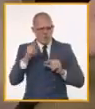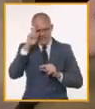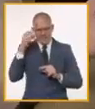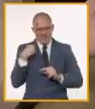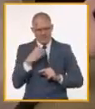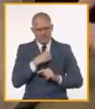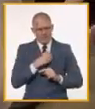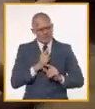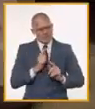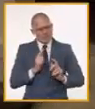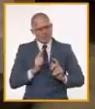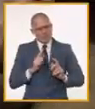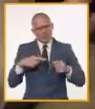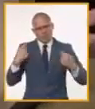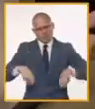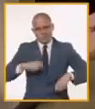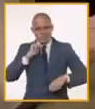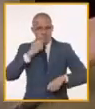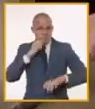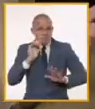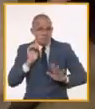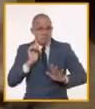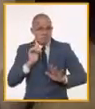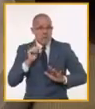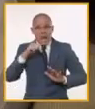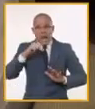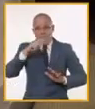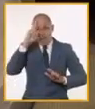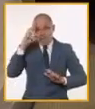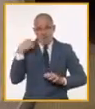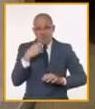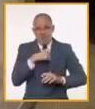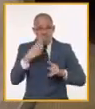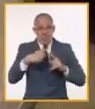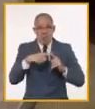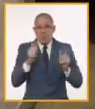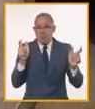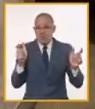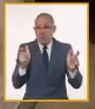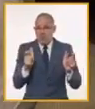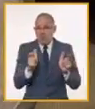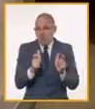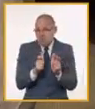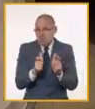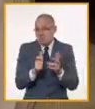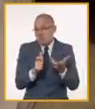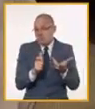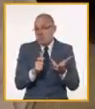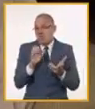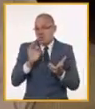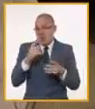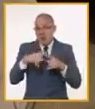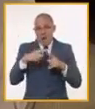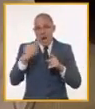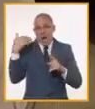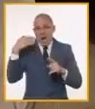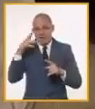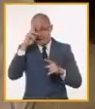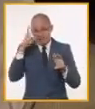trabajo de todas las instalaciones médicas, por lo menos de todas las públicas, ¿no? Que eran